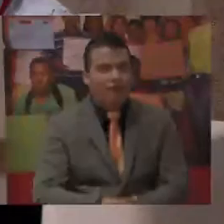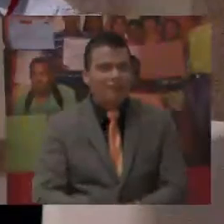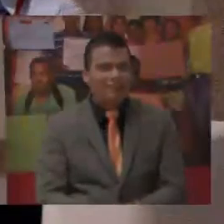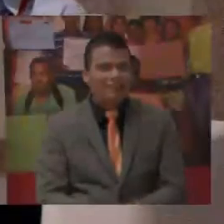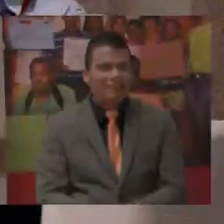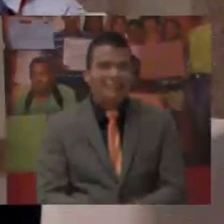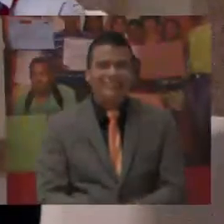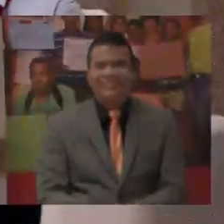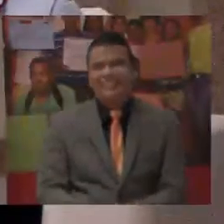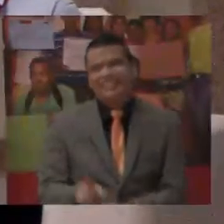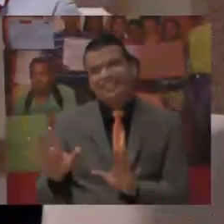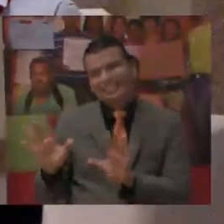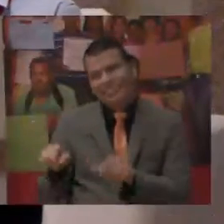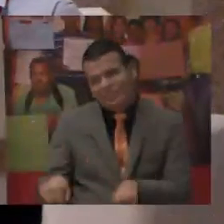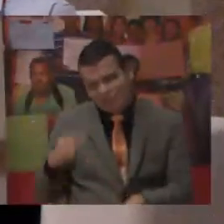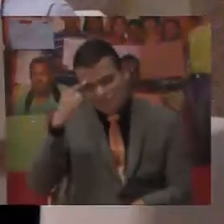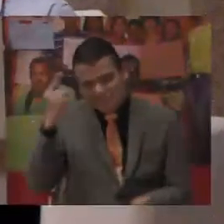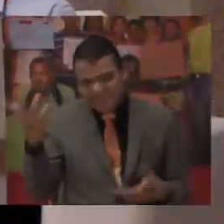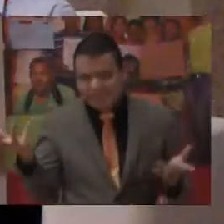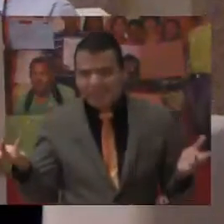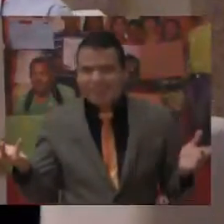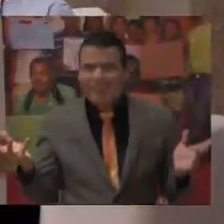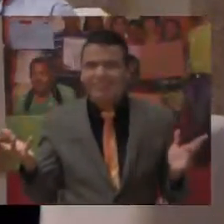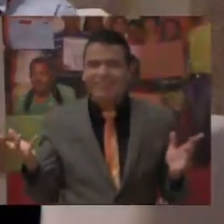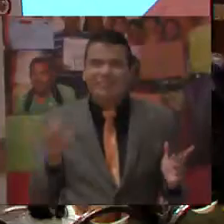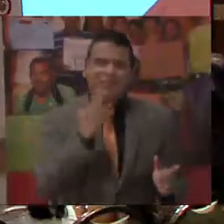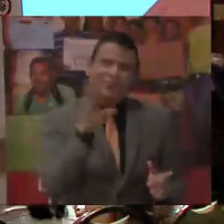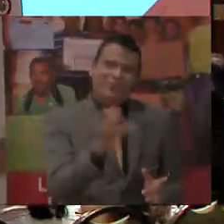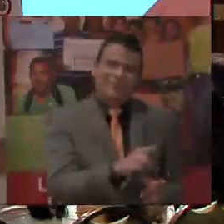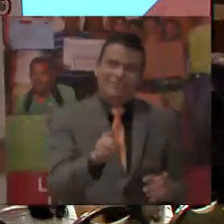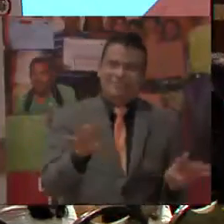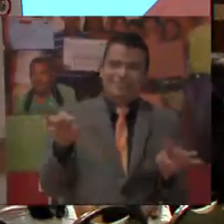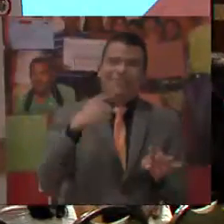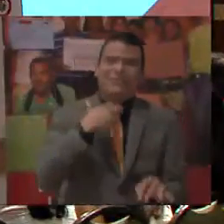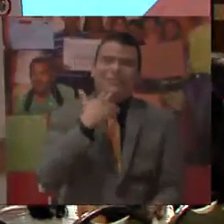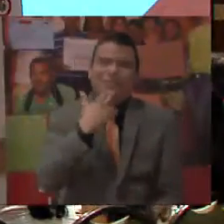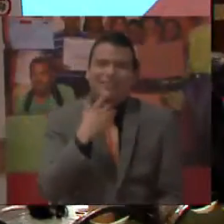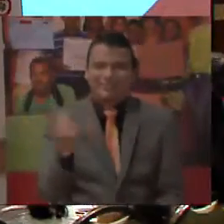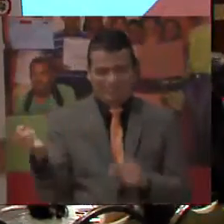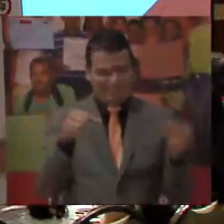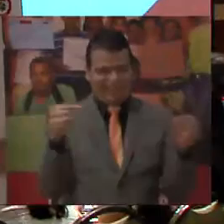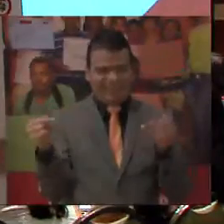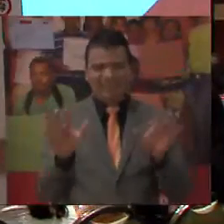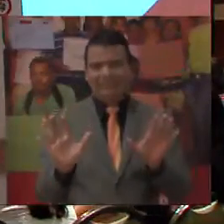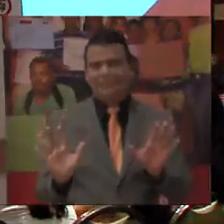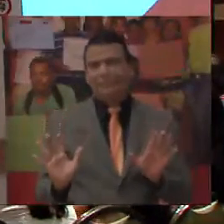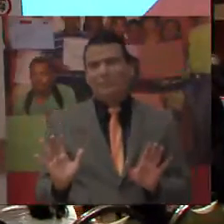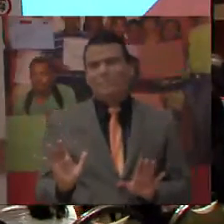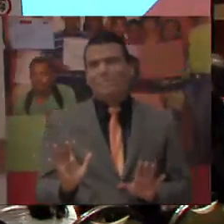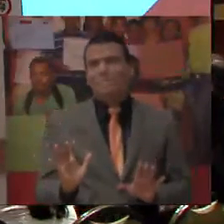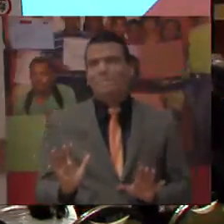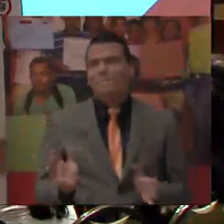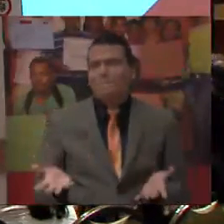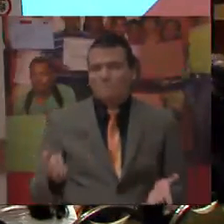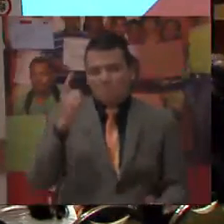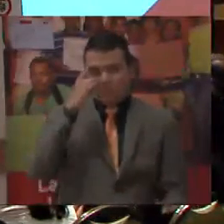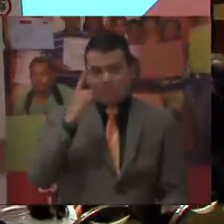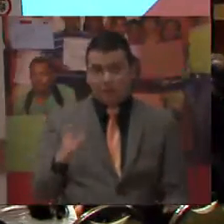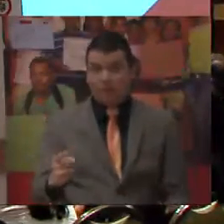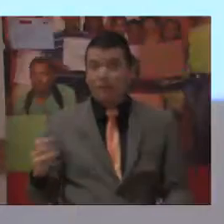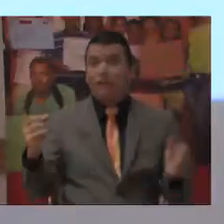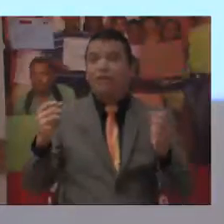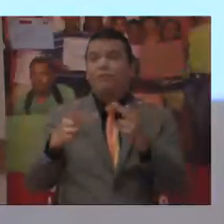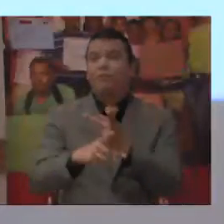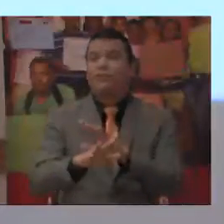eso no nos impide reflexionar sobre cómo salir de este círculo de